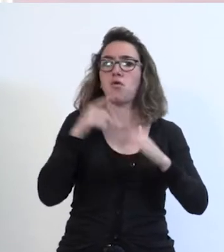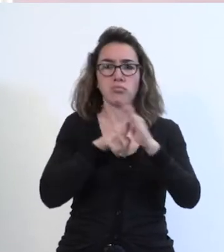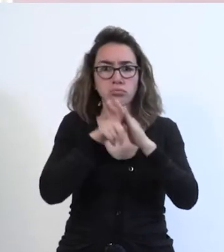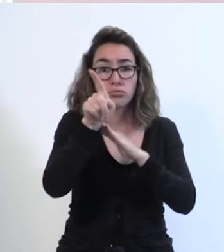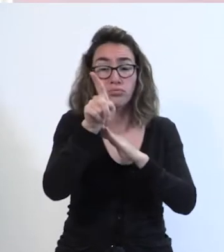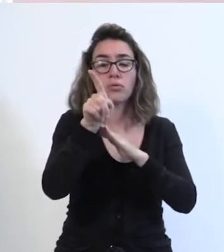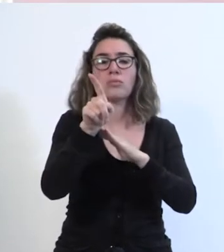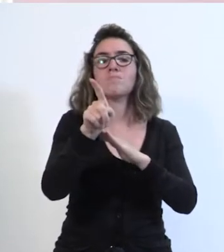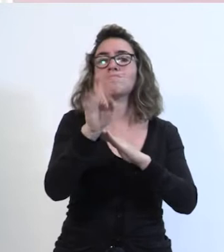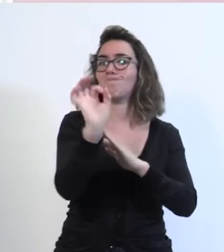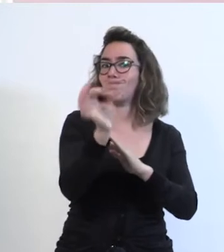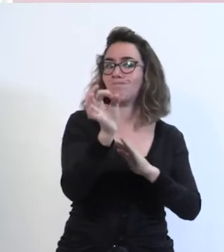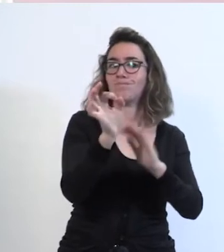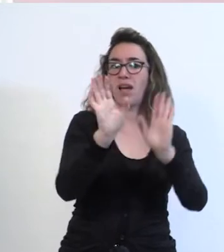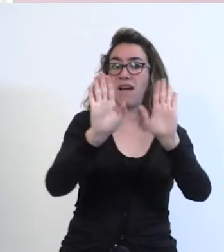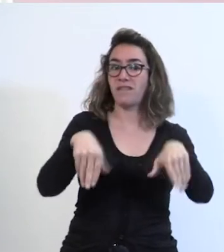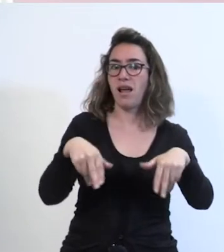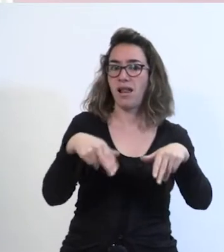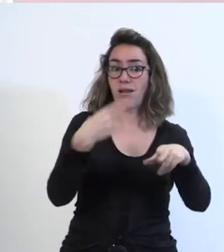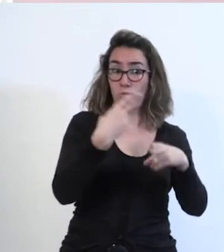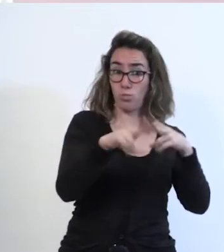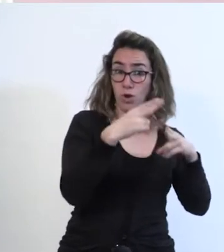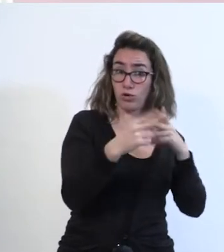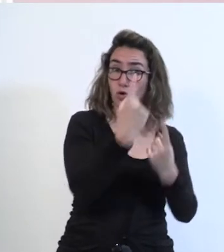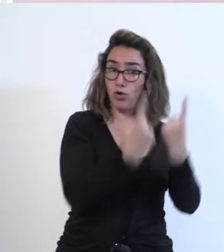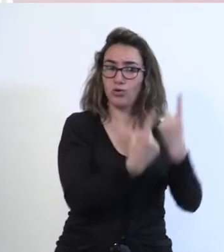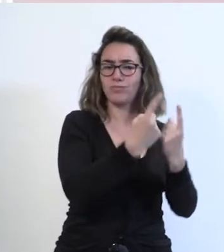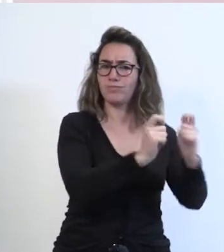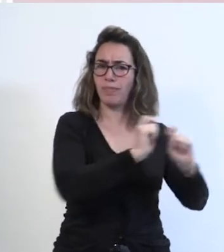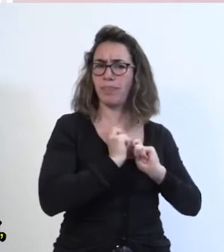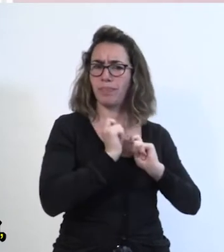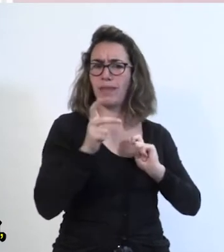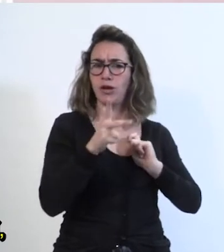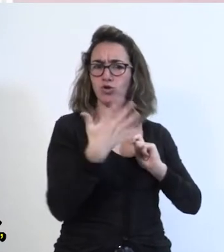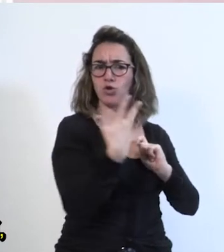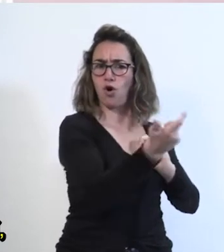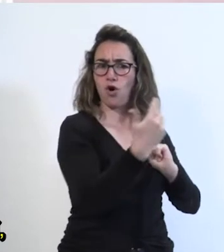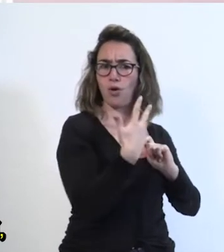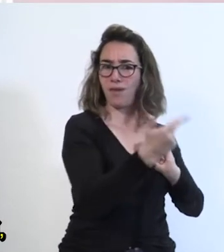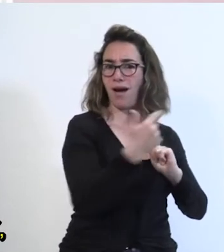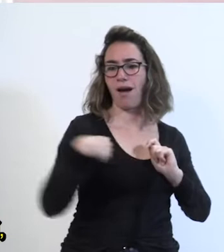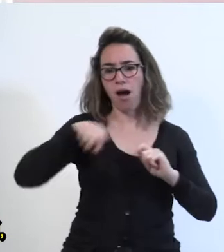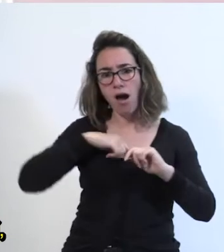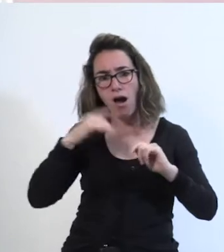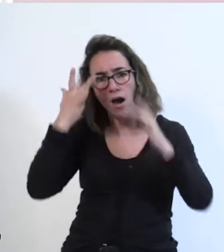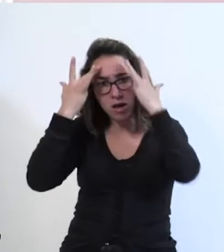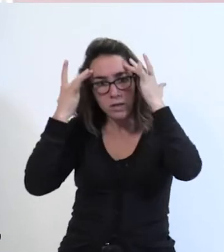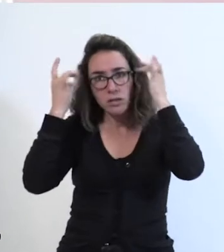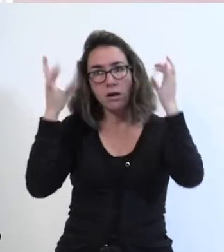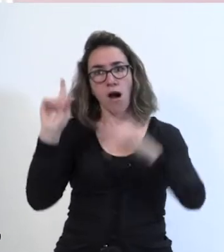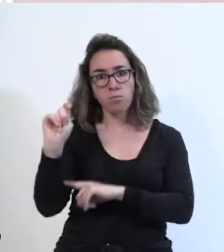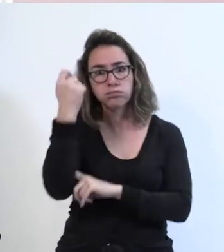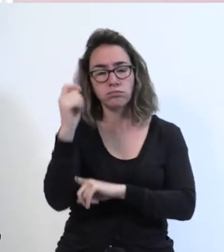precisamente ciertas políticas están haciéndonos perder derechos ganados, derechos que, como siempre hemos dicho aquí, los derechos